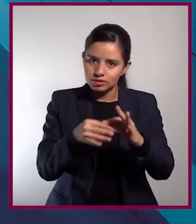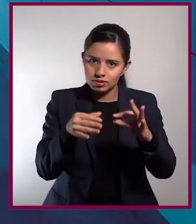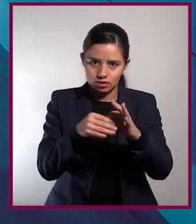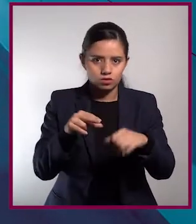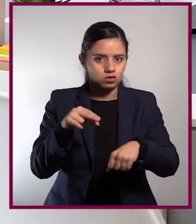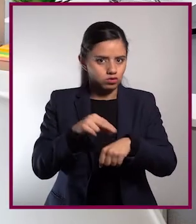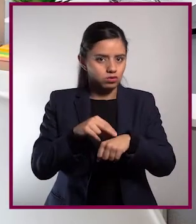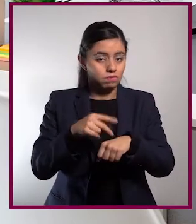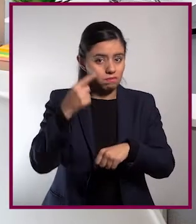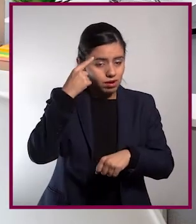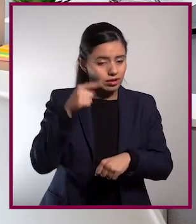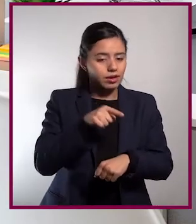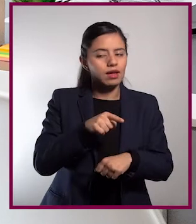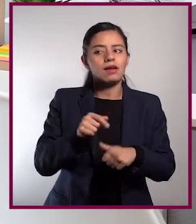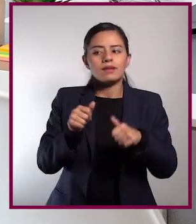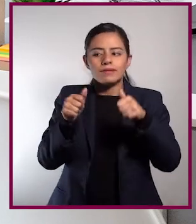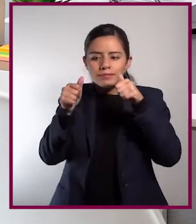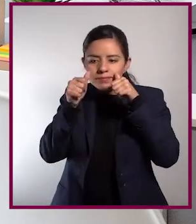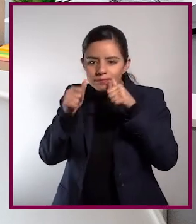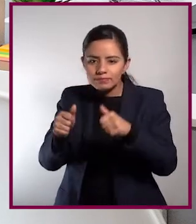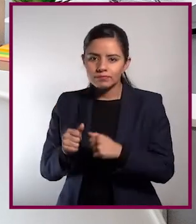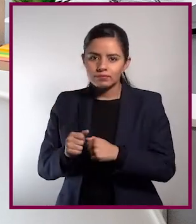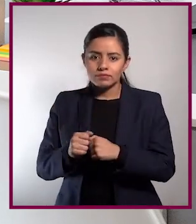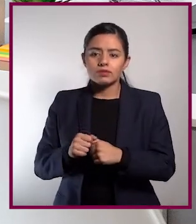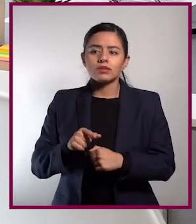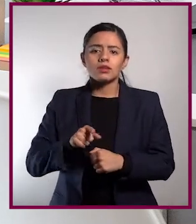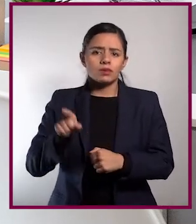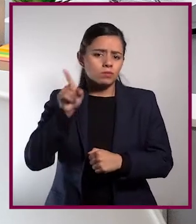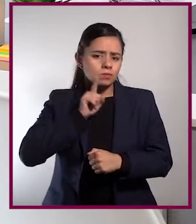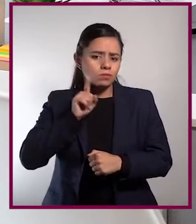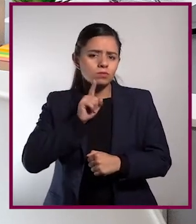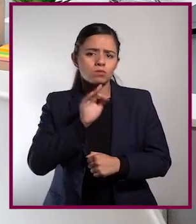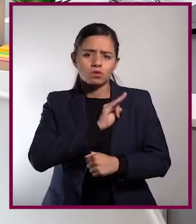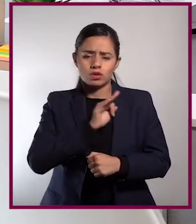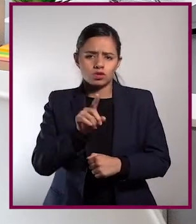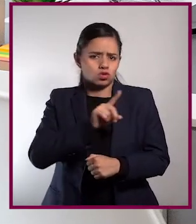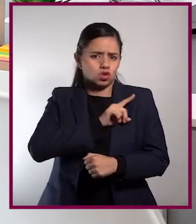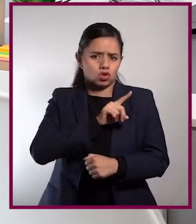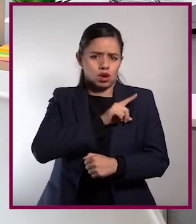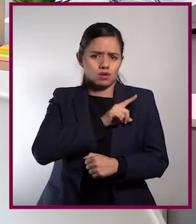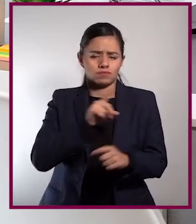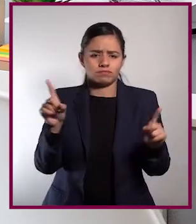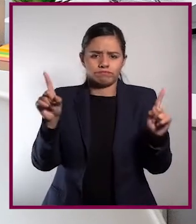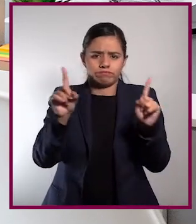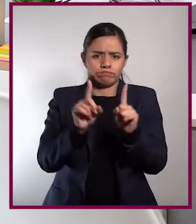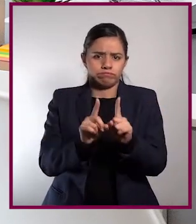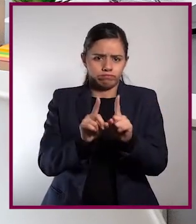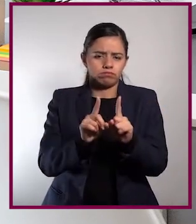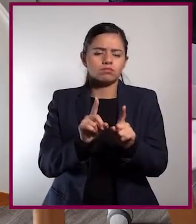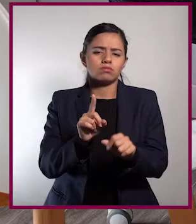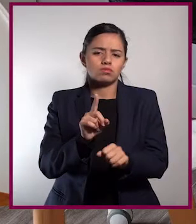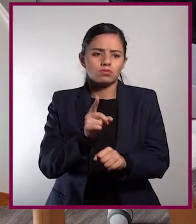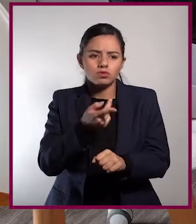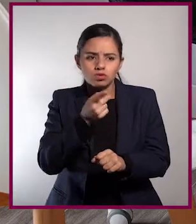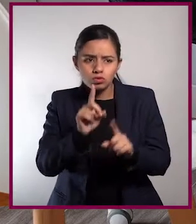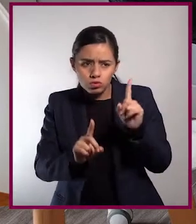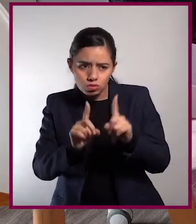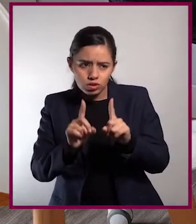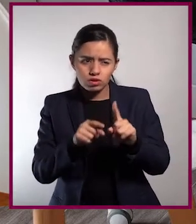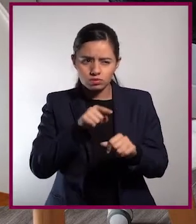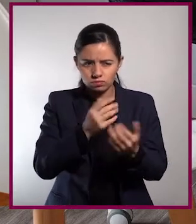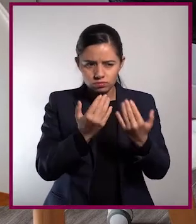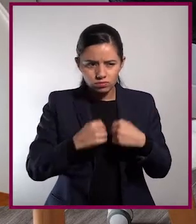mejor diagnóstico. Las mujeres tienen derecho a tener una conversación con el especialista a solas para exponer todas sus dudas e incluso